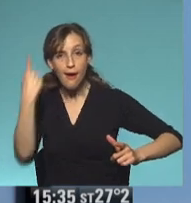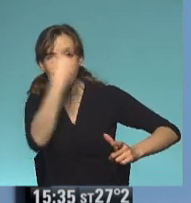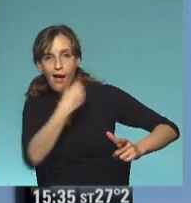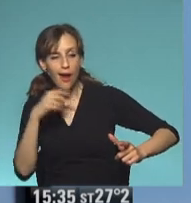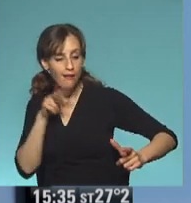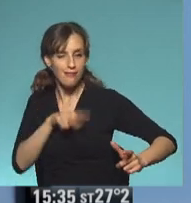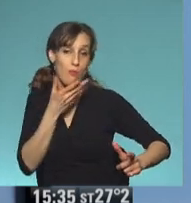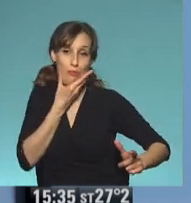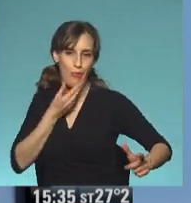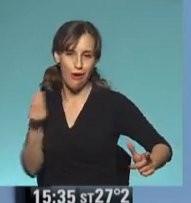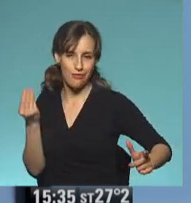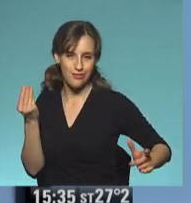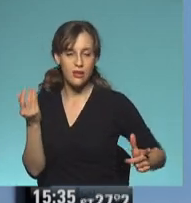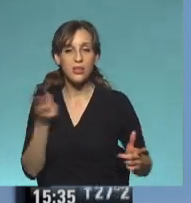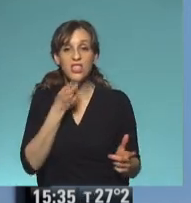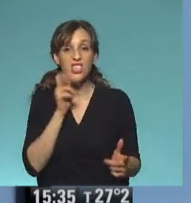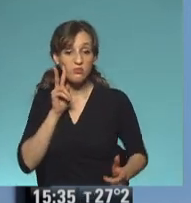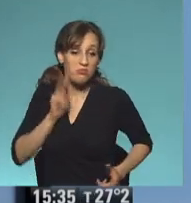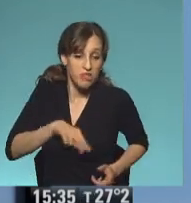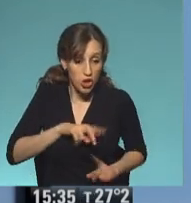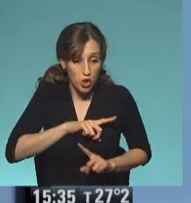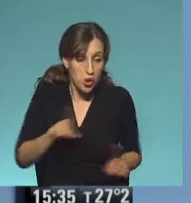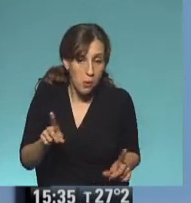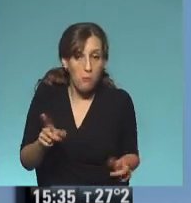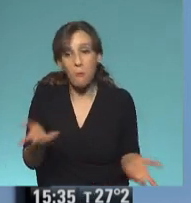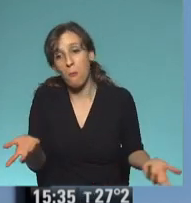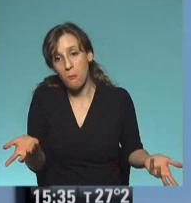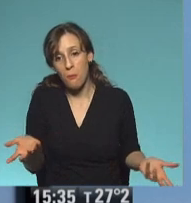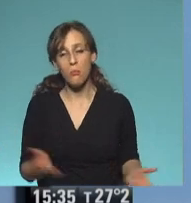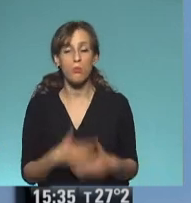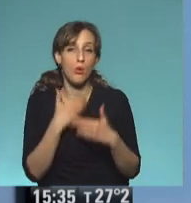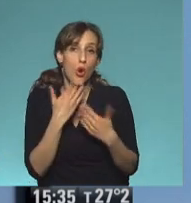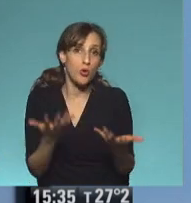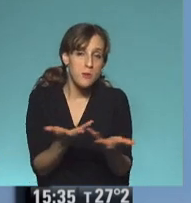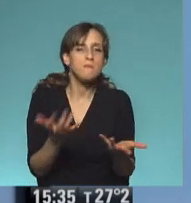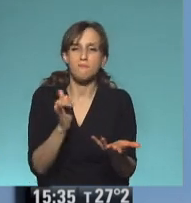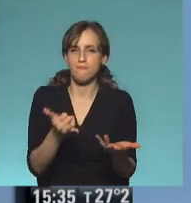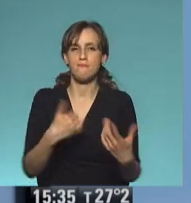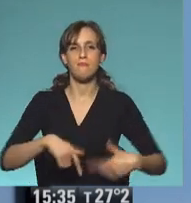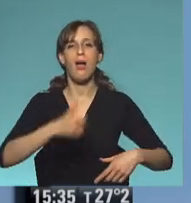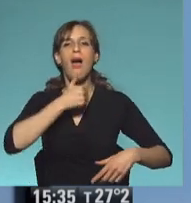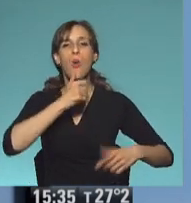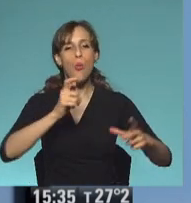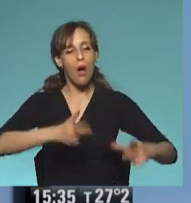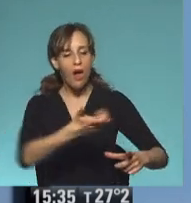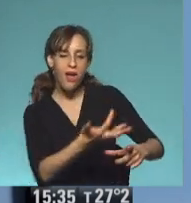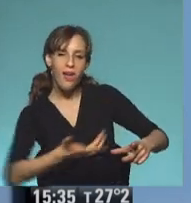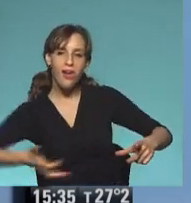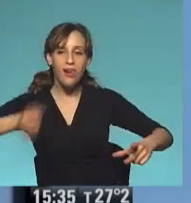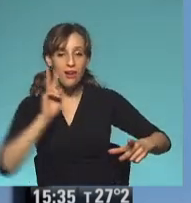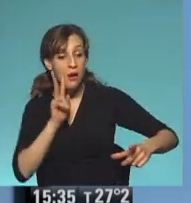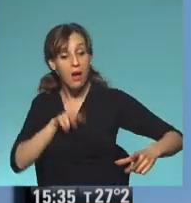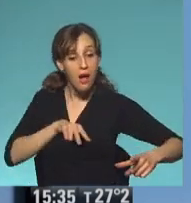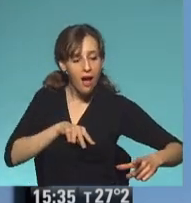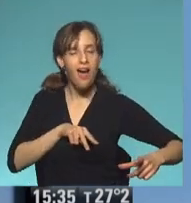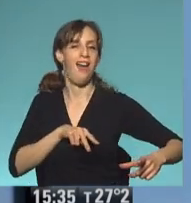moza. Y si no, no, qué sé yo. Eligió mirarse y se gustó mucho en el agua